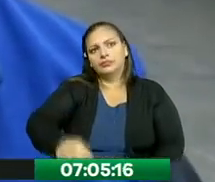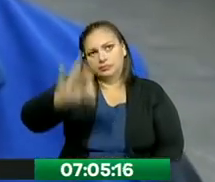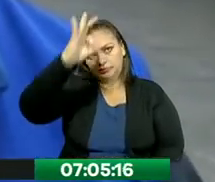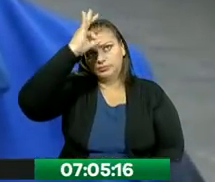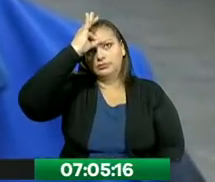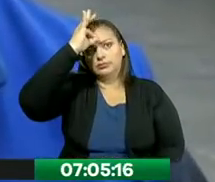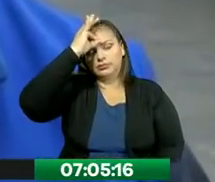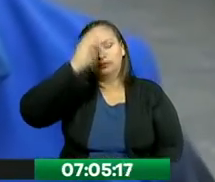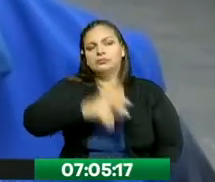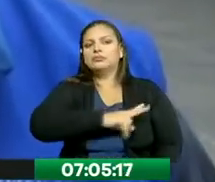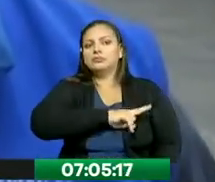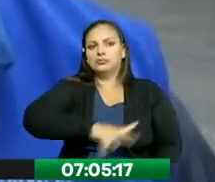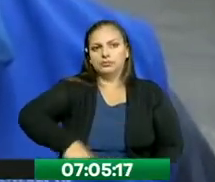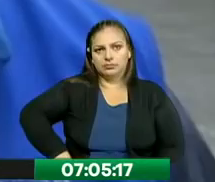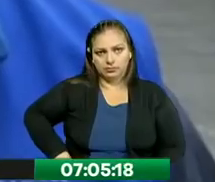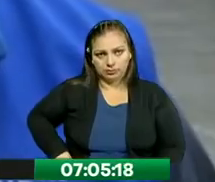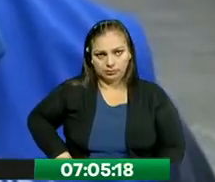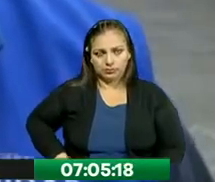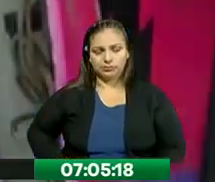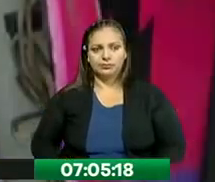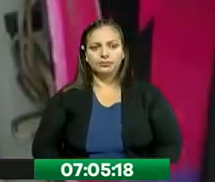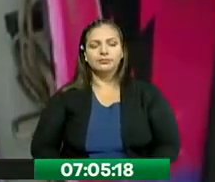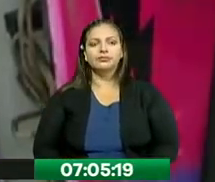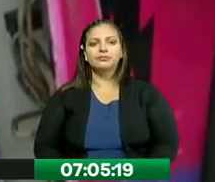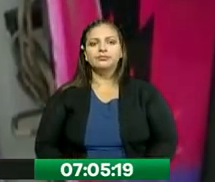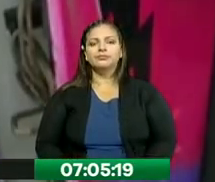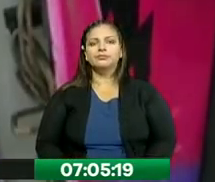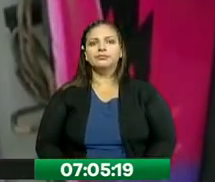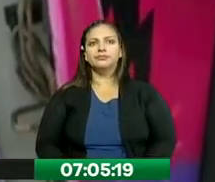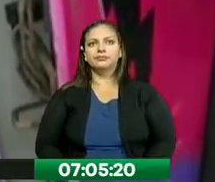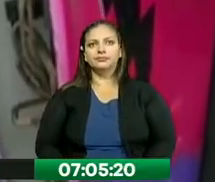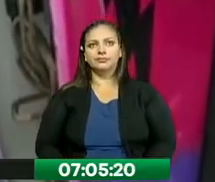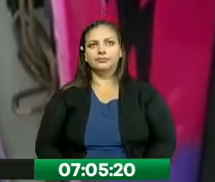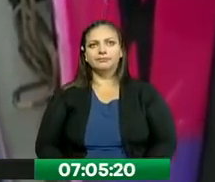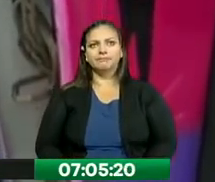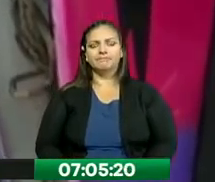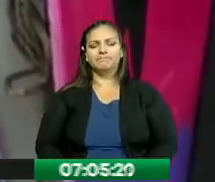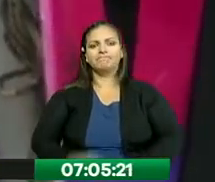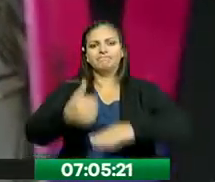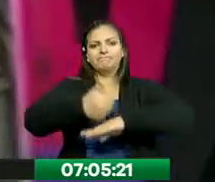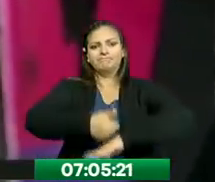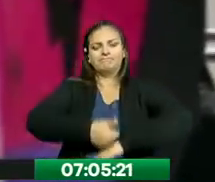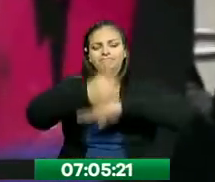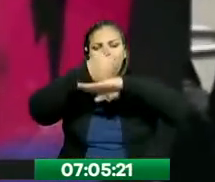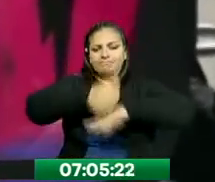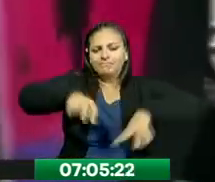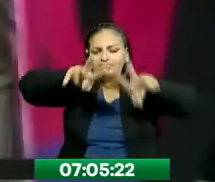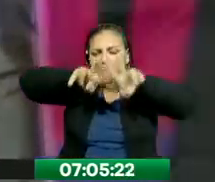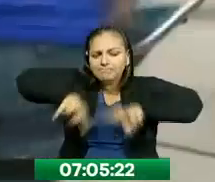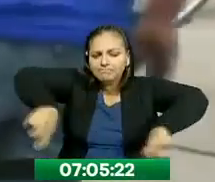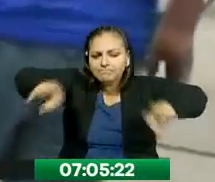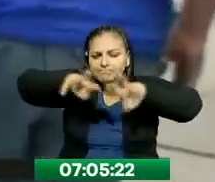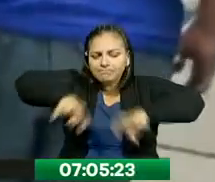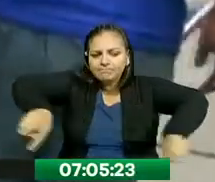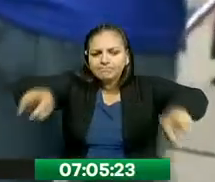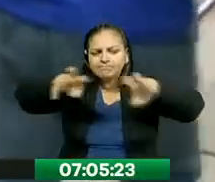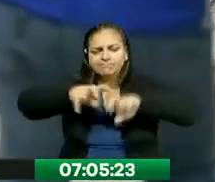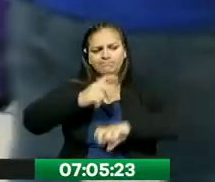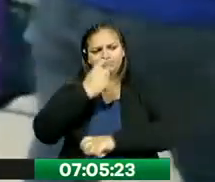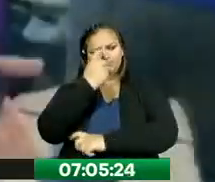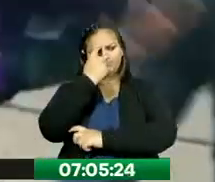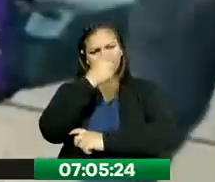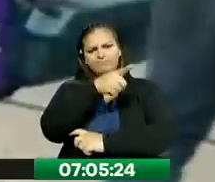donde permanece en la unidad de cuidados intensivos. Las investigaciones sobre este trágico hecho continúan y se sostiene como